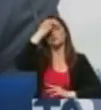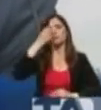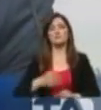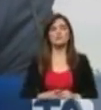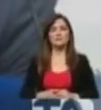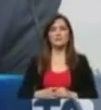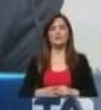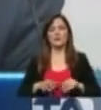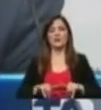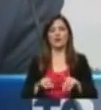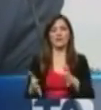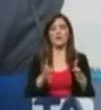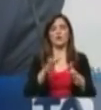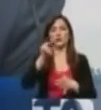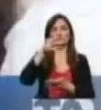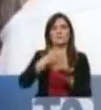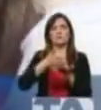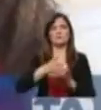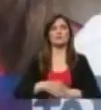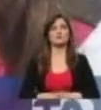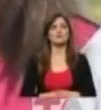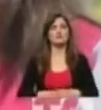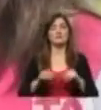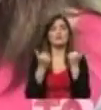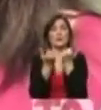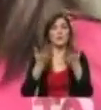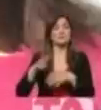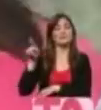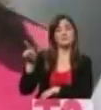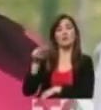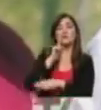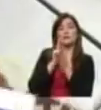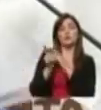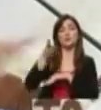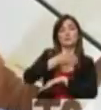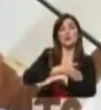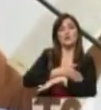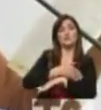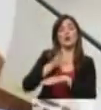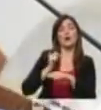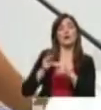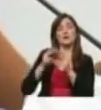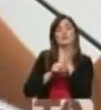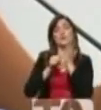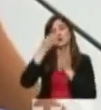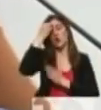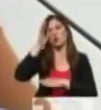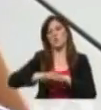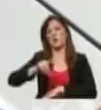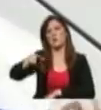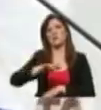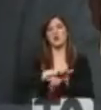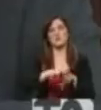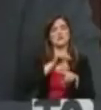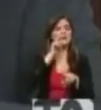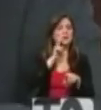y la no continuidad del trámite de juicio político. La legisladora Yanine Cruz presentó este pedido para determinar responsabilidad judicial en contra